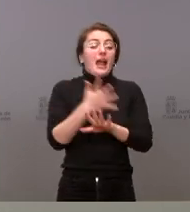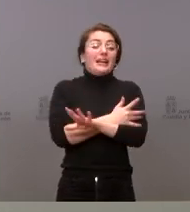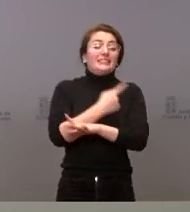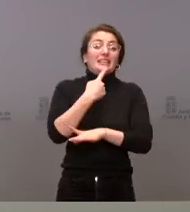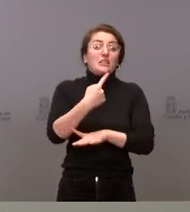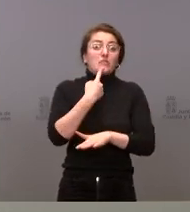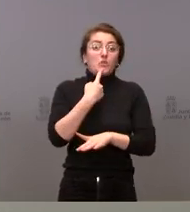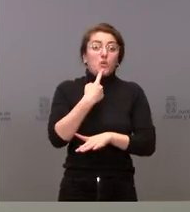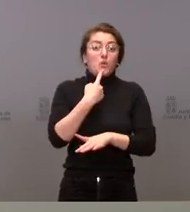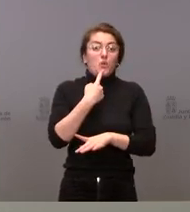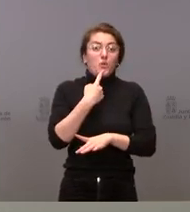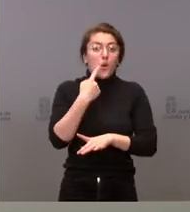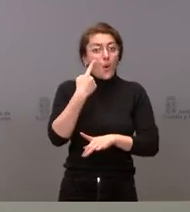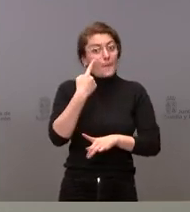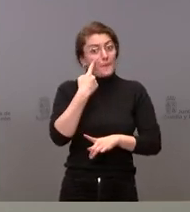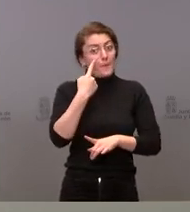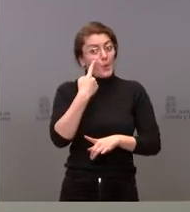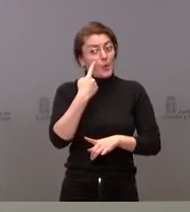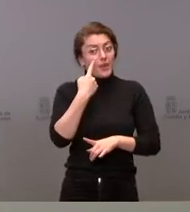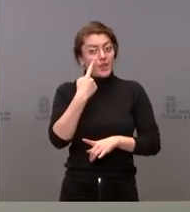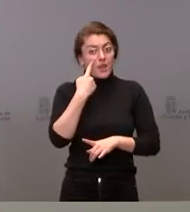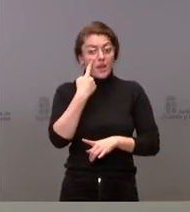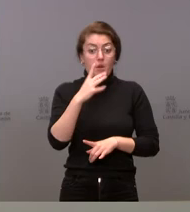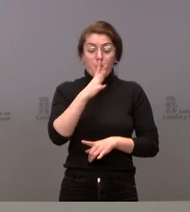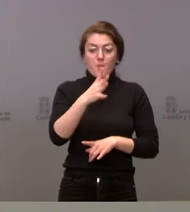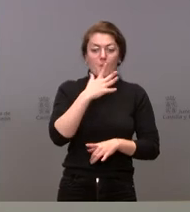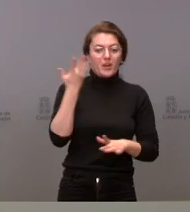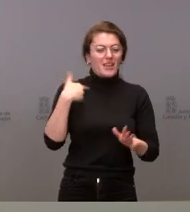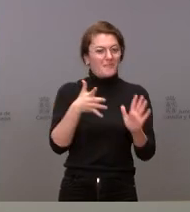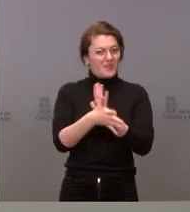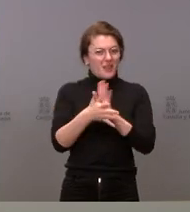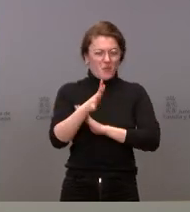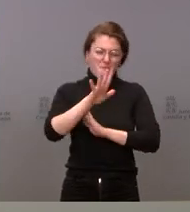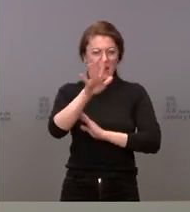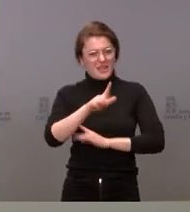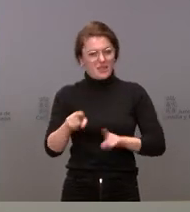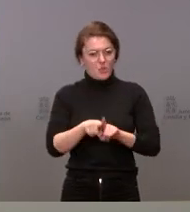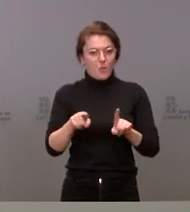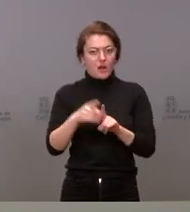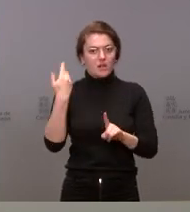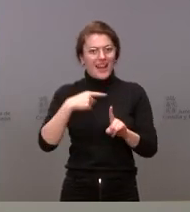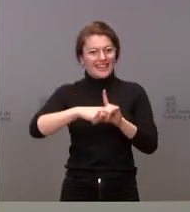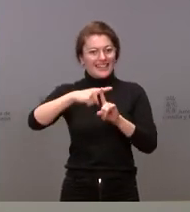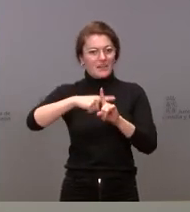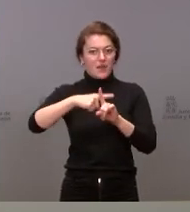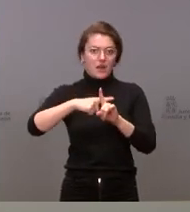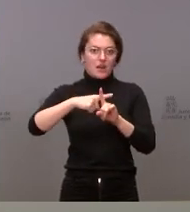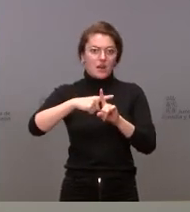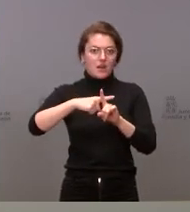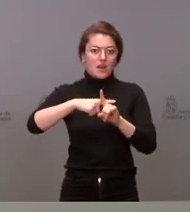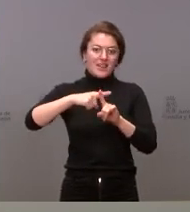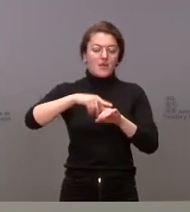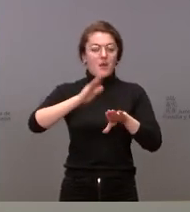de valorar la situación epidemiológica les he explicado que parece que estamos llegando a un nivel de por lo menos empezar a